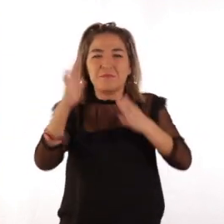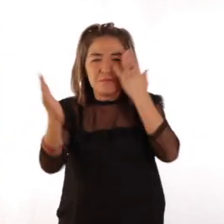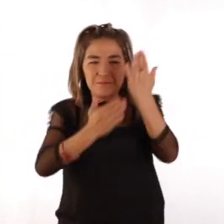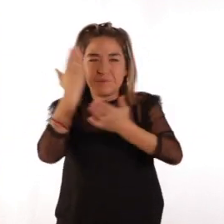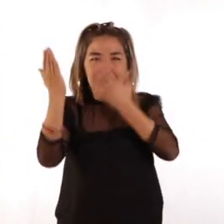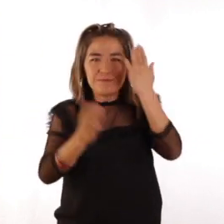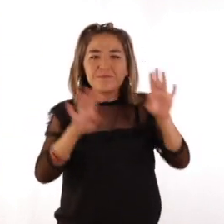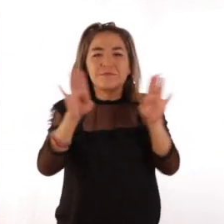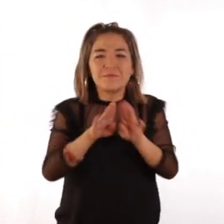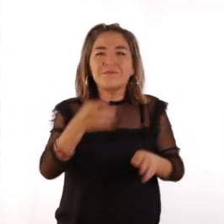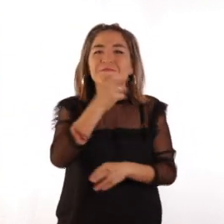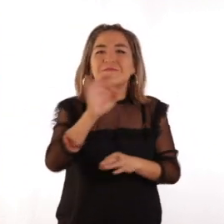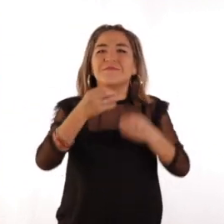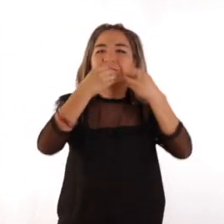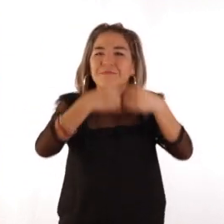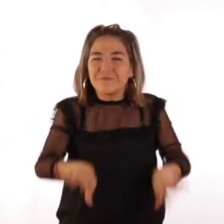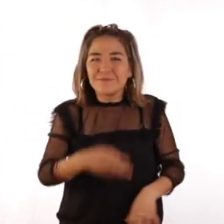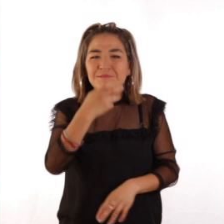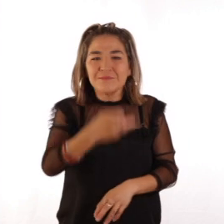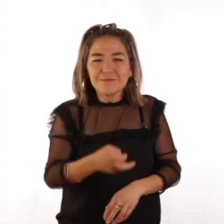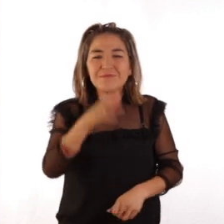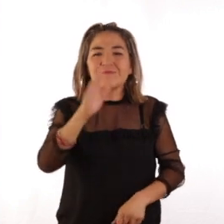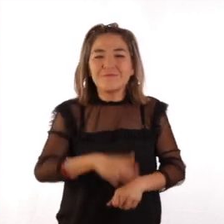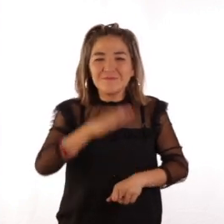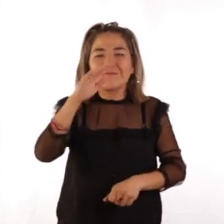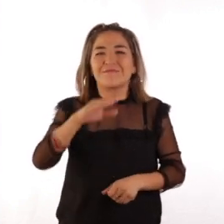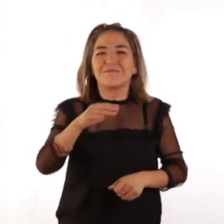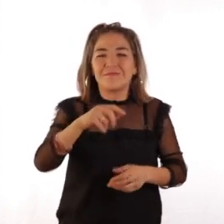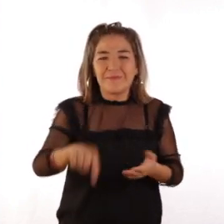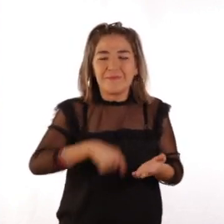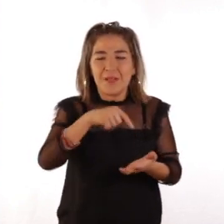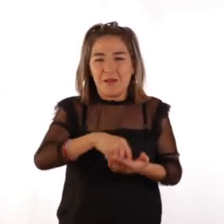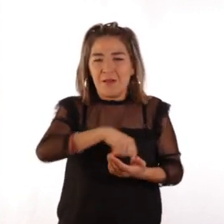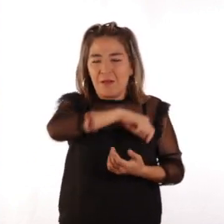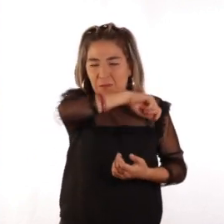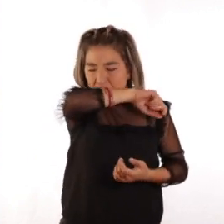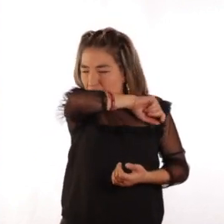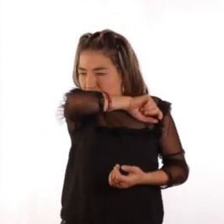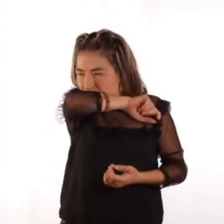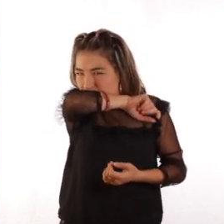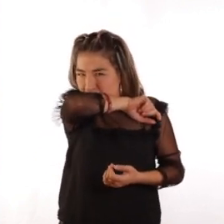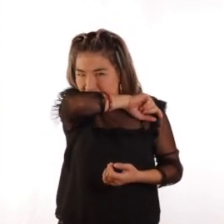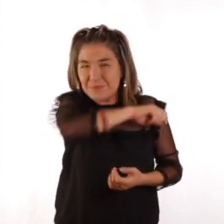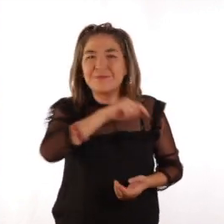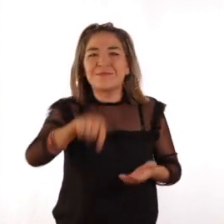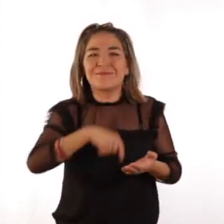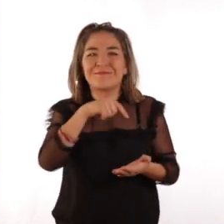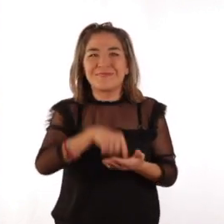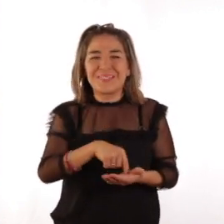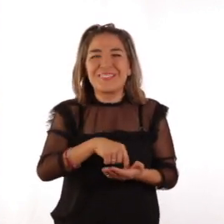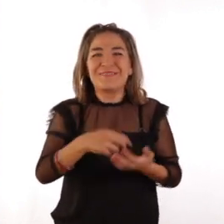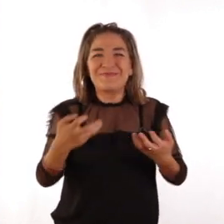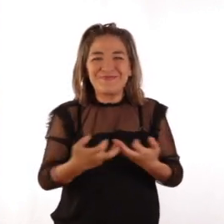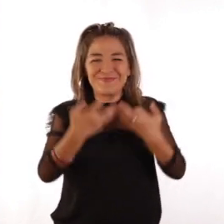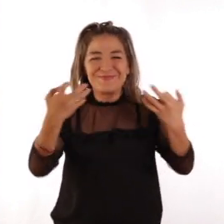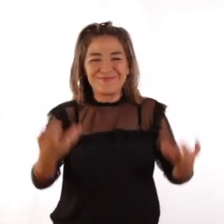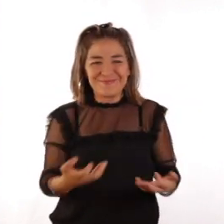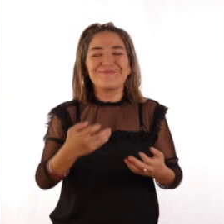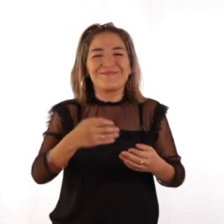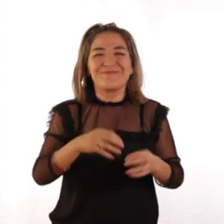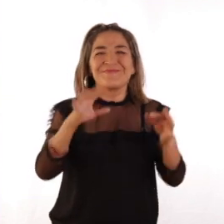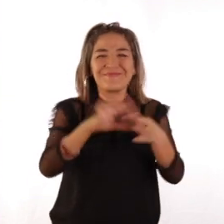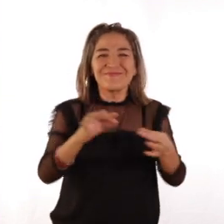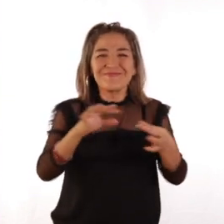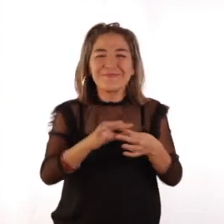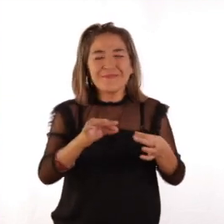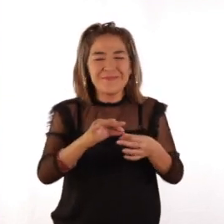hubiera sido por ellos, hubiéramos perdido todavía más territorio. Si no hubiera habido esa comisión de límites, a